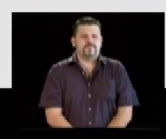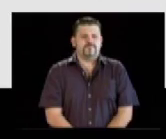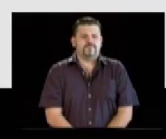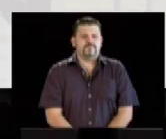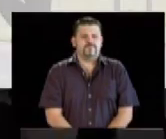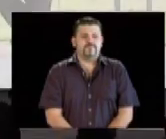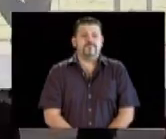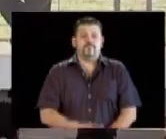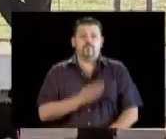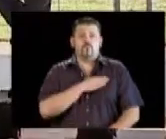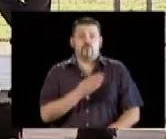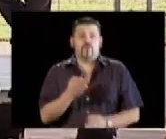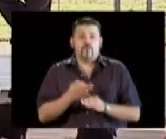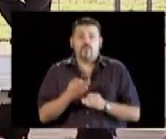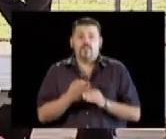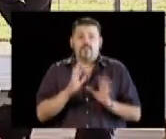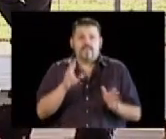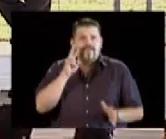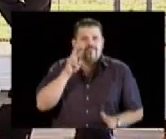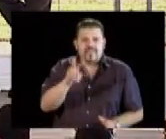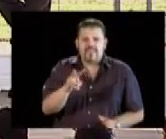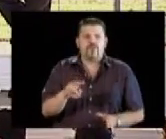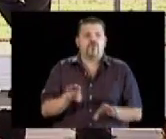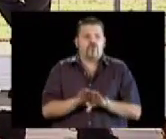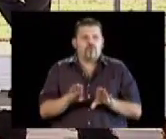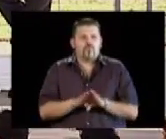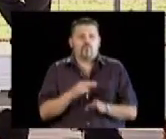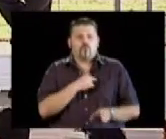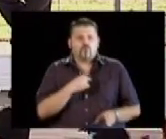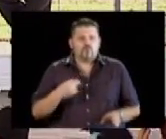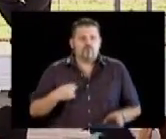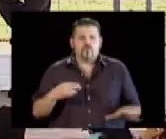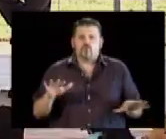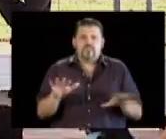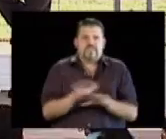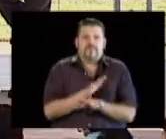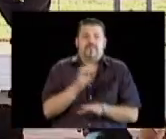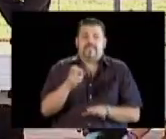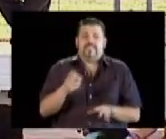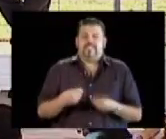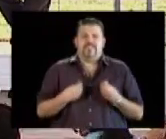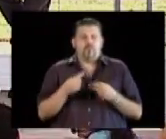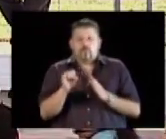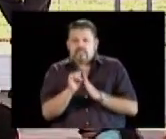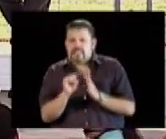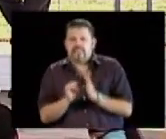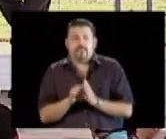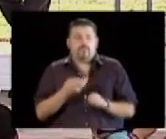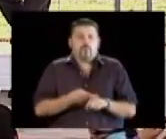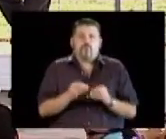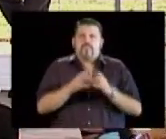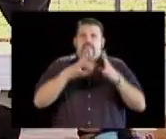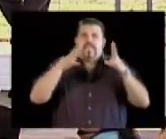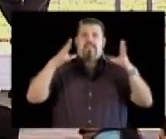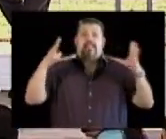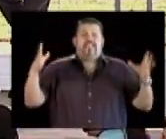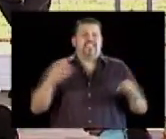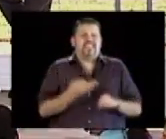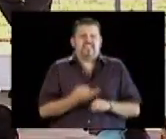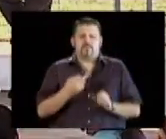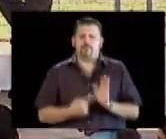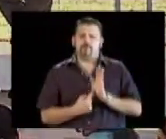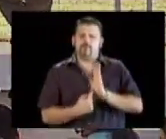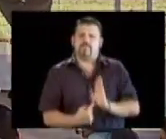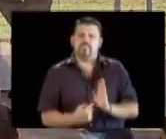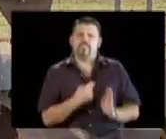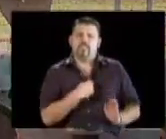Bueno, pues ya vieron cómo podemos transformar vidas a partir de un sistema tan extraordinario y tan presente